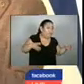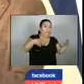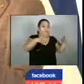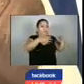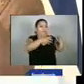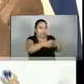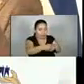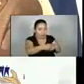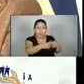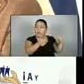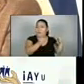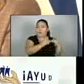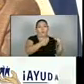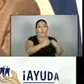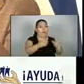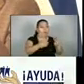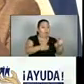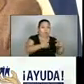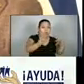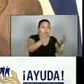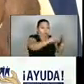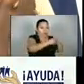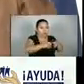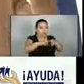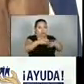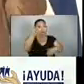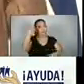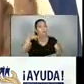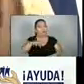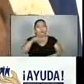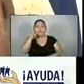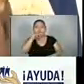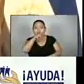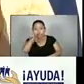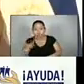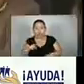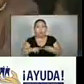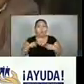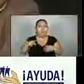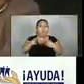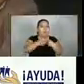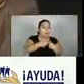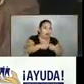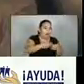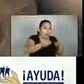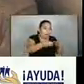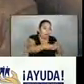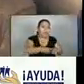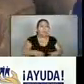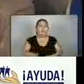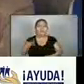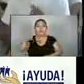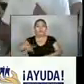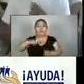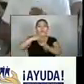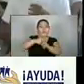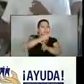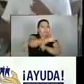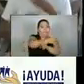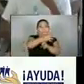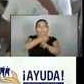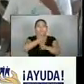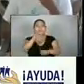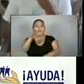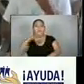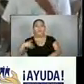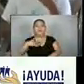va a colocar la misma cantidad que los gobiernos de ARENA y el FMLN se crecía en todo el país. Hasta el mes de abril de este año, el Ministerio